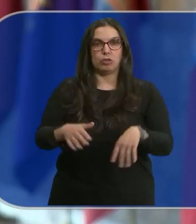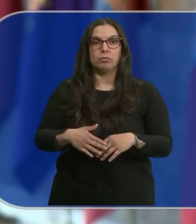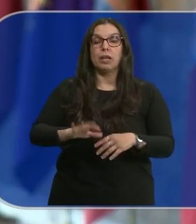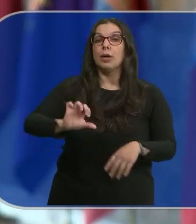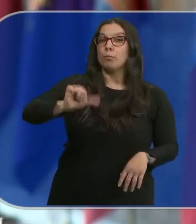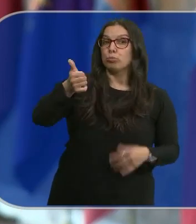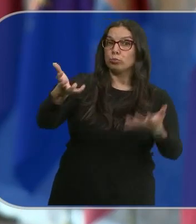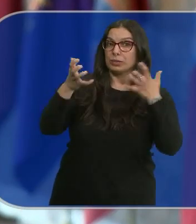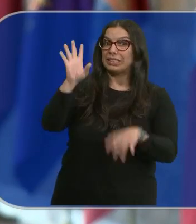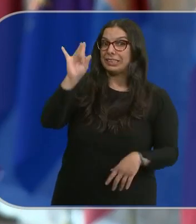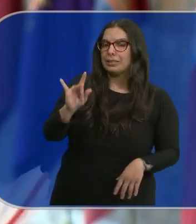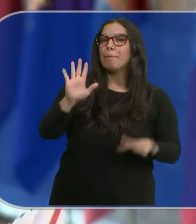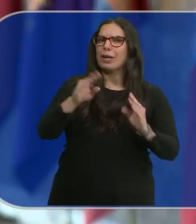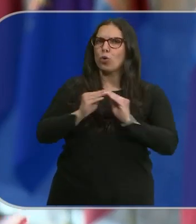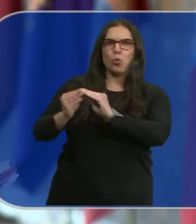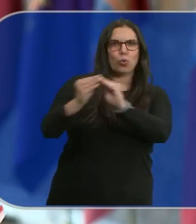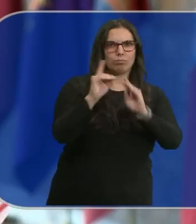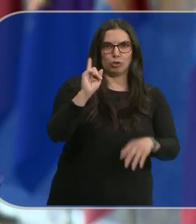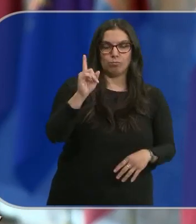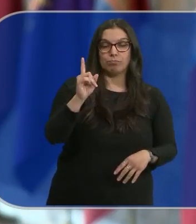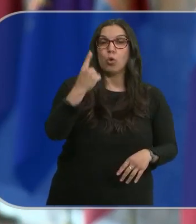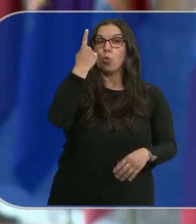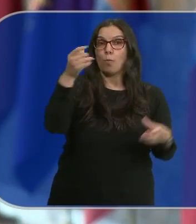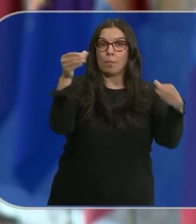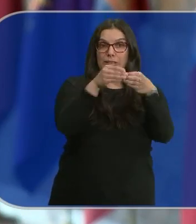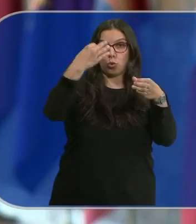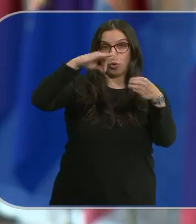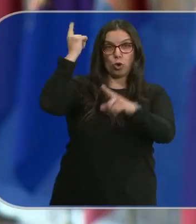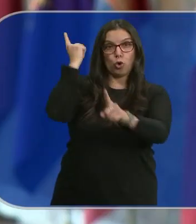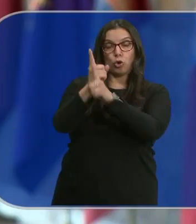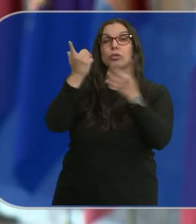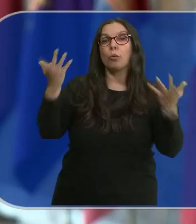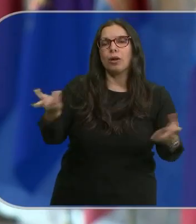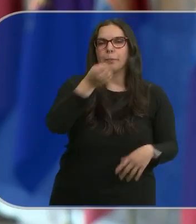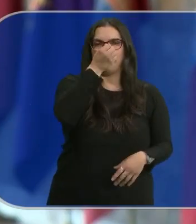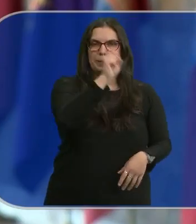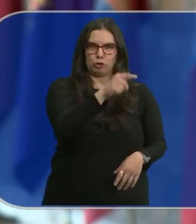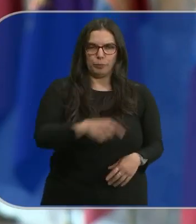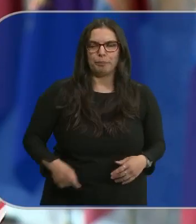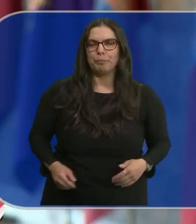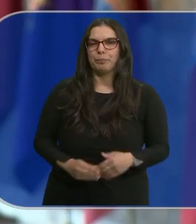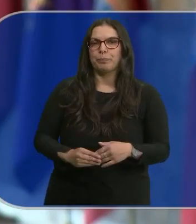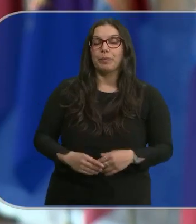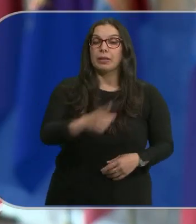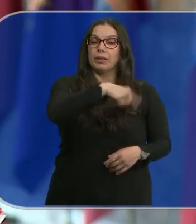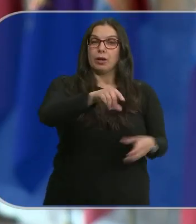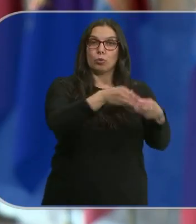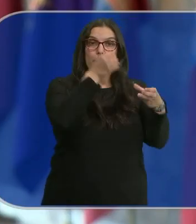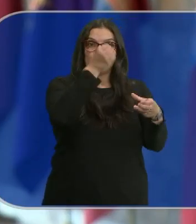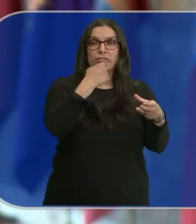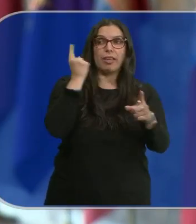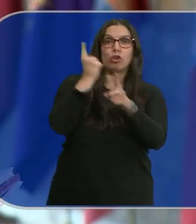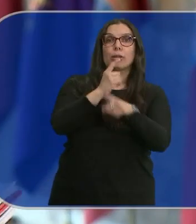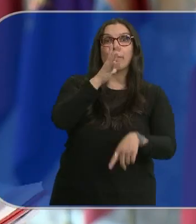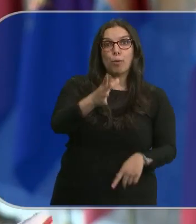salido adelante, pero no con unanimidad. El único partido que ha votado en contra ha sido el socialista. Desde el PSOE argumentan